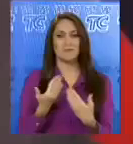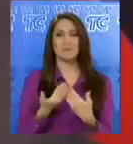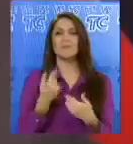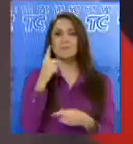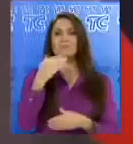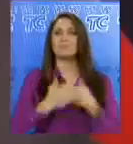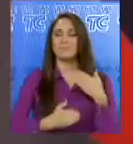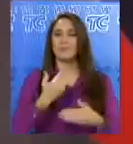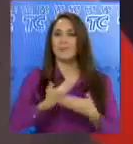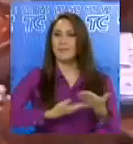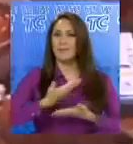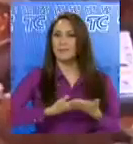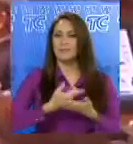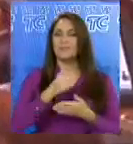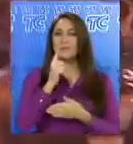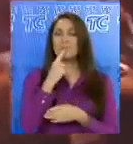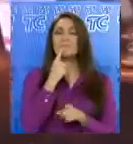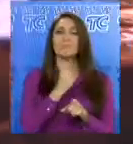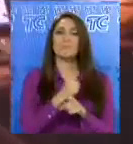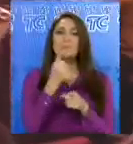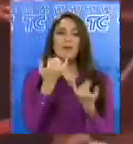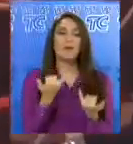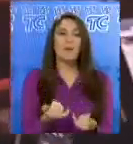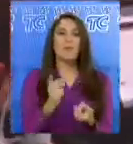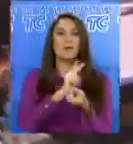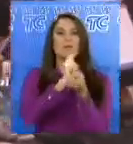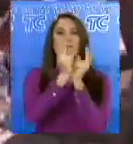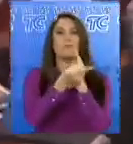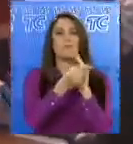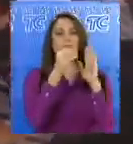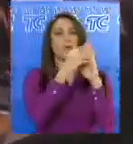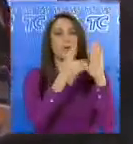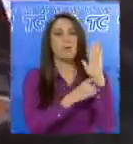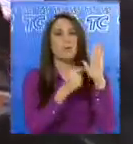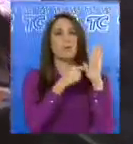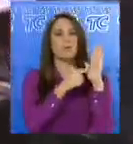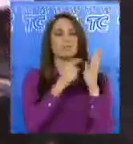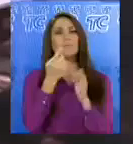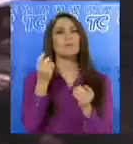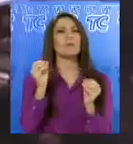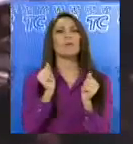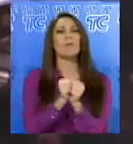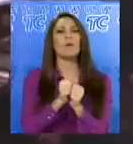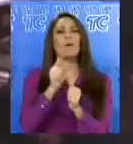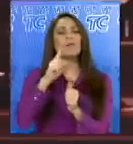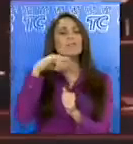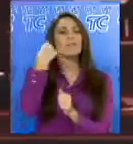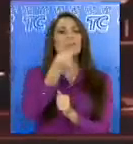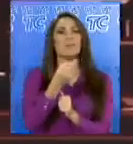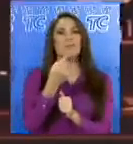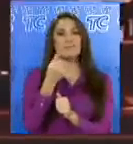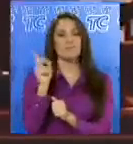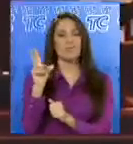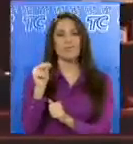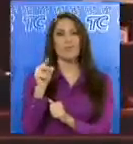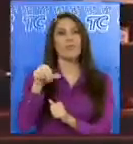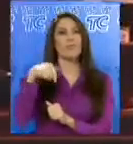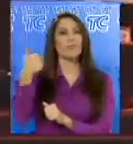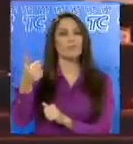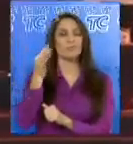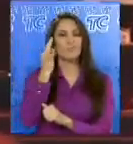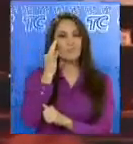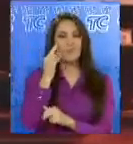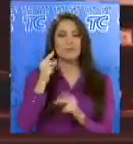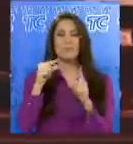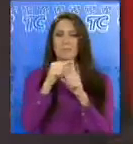le incauto la computadora. La reforma plantea cambiar la palabra adulterio por infidelidad, como causal para la disolución de una